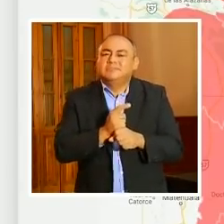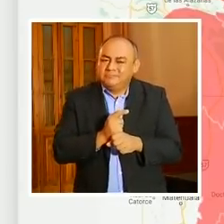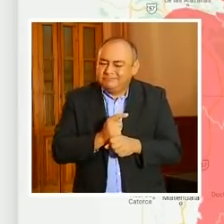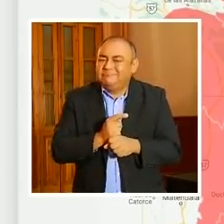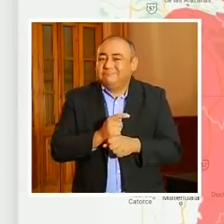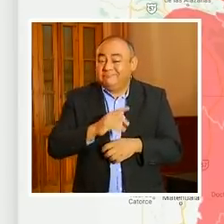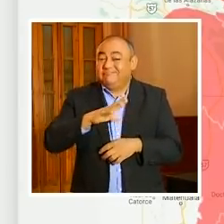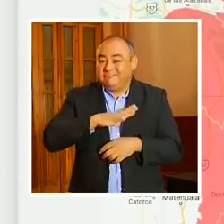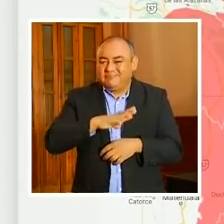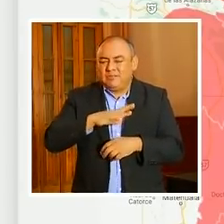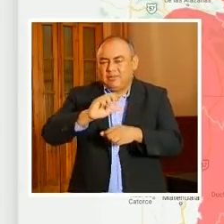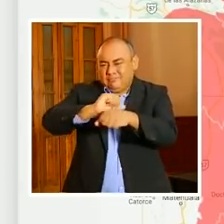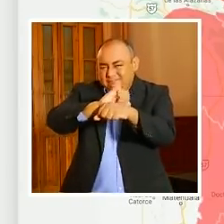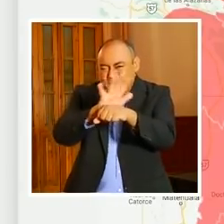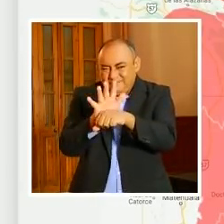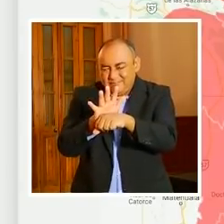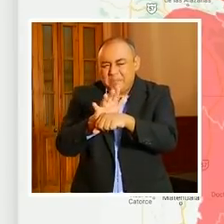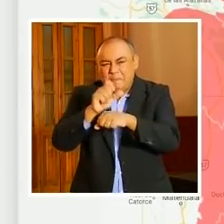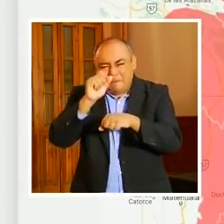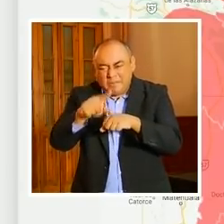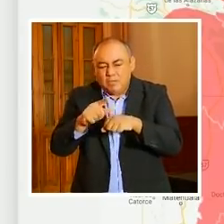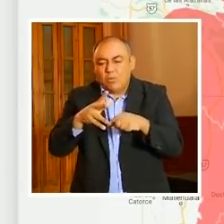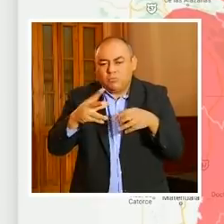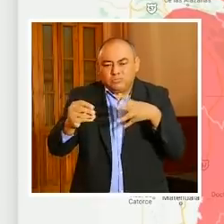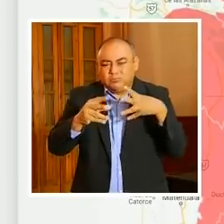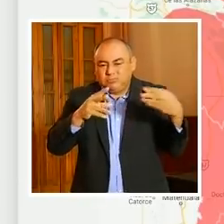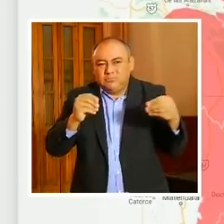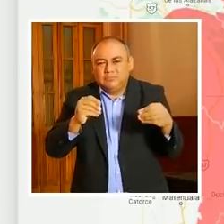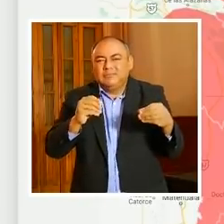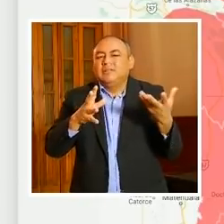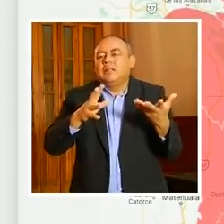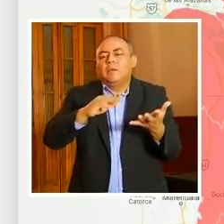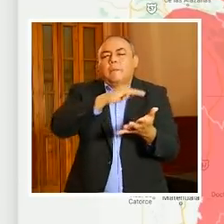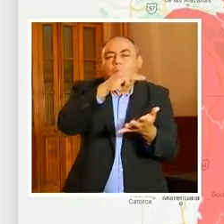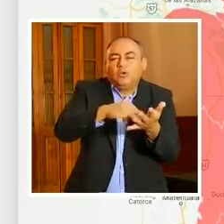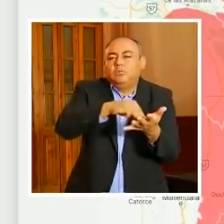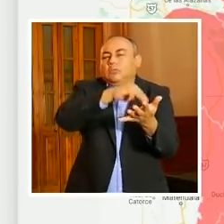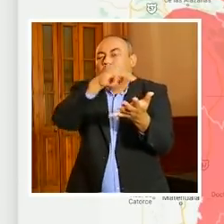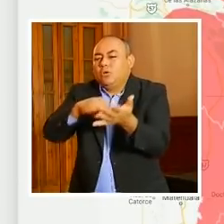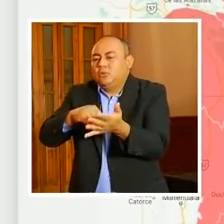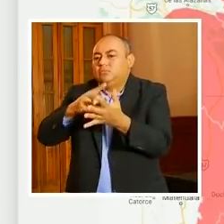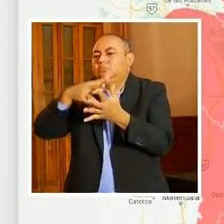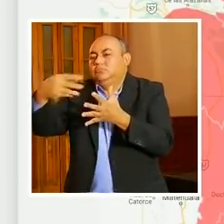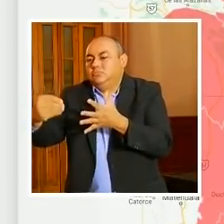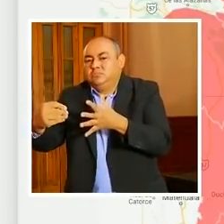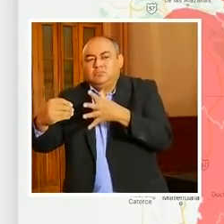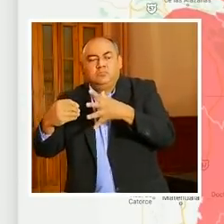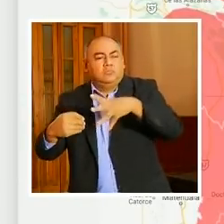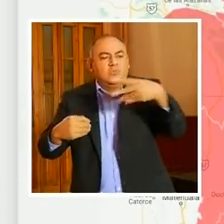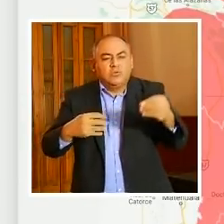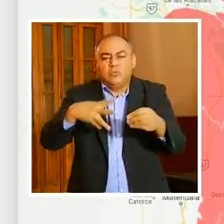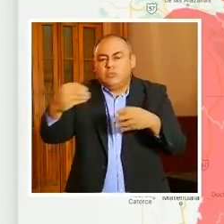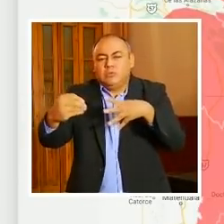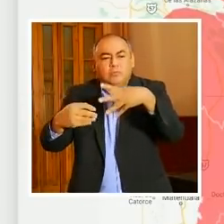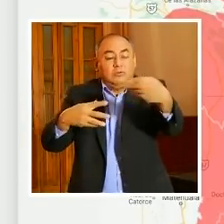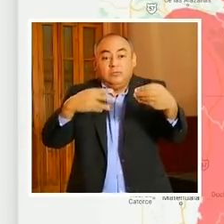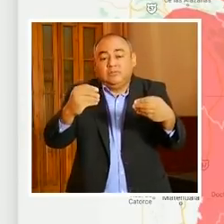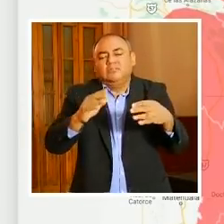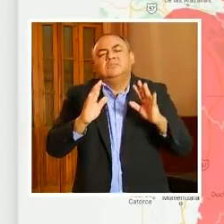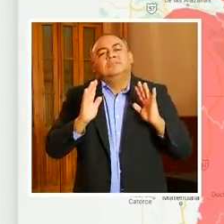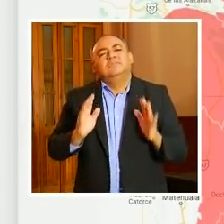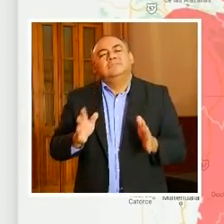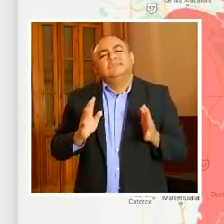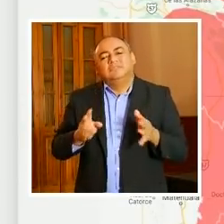los diferentes municipios, de tal manera que ya prácticamente todo el estado está de